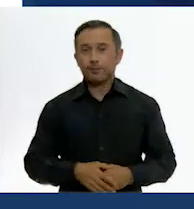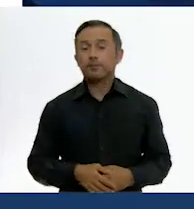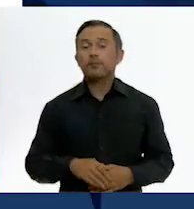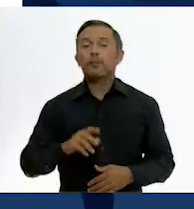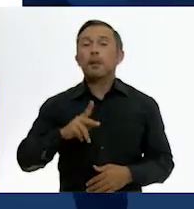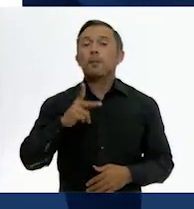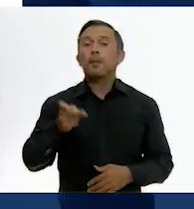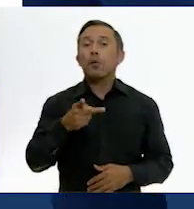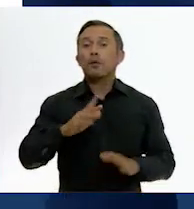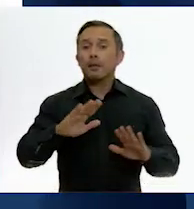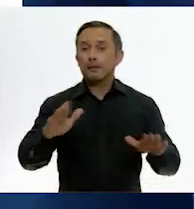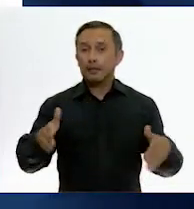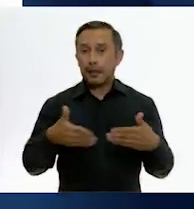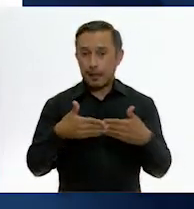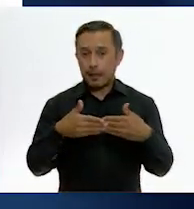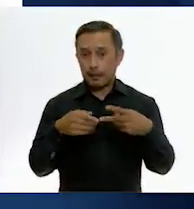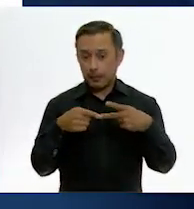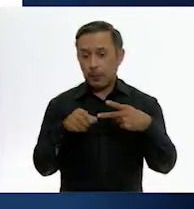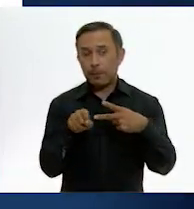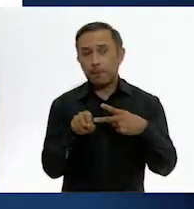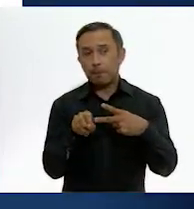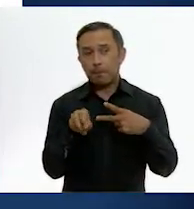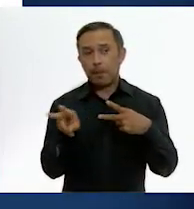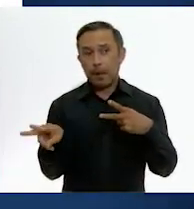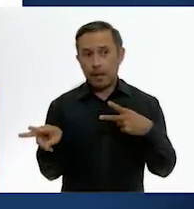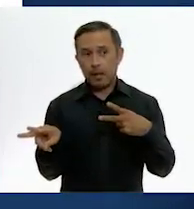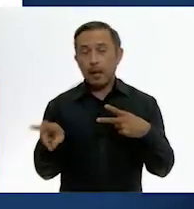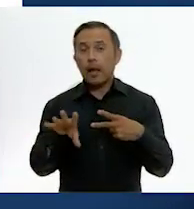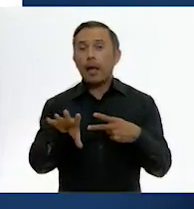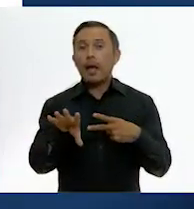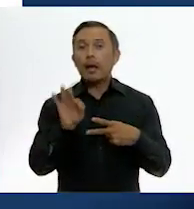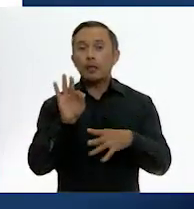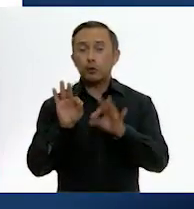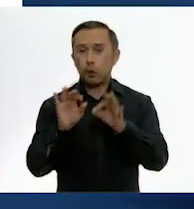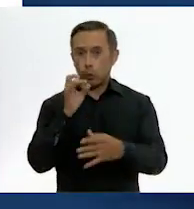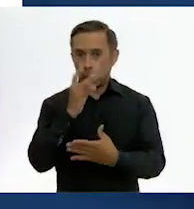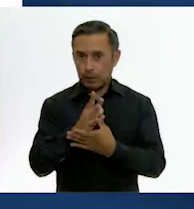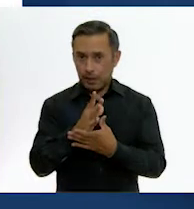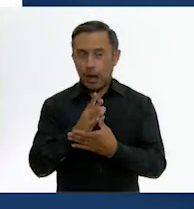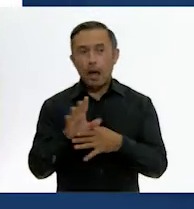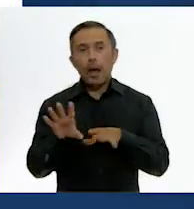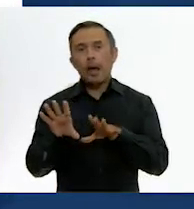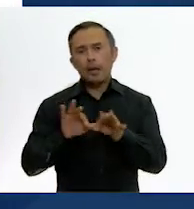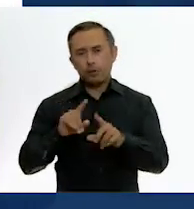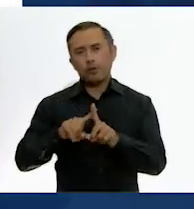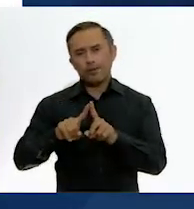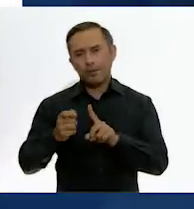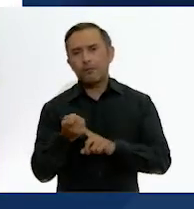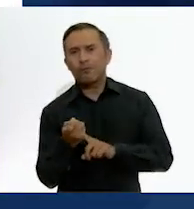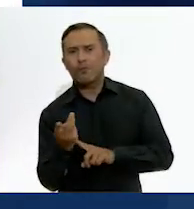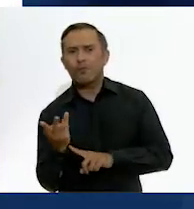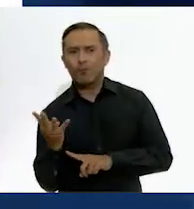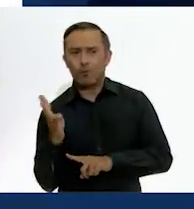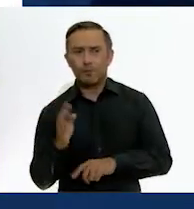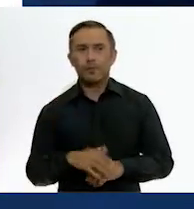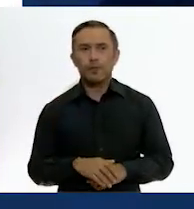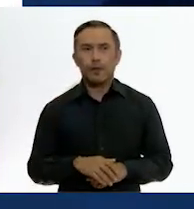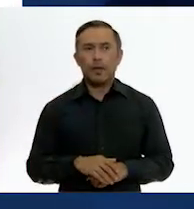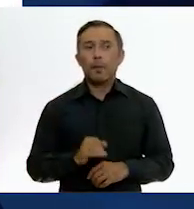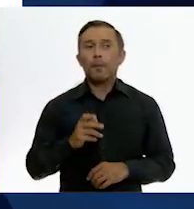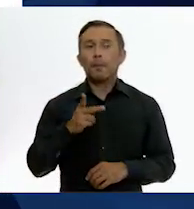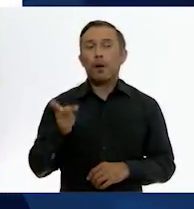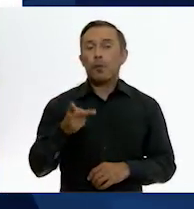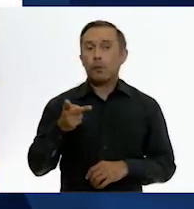a su vez se subdividen en elección única y elección múltiple las preguntas cerradas de elección